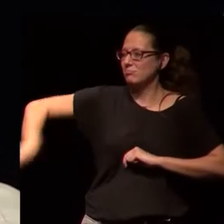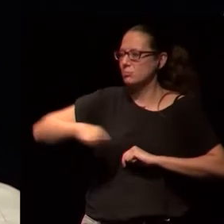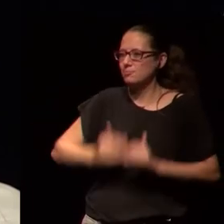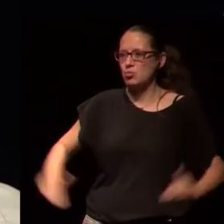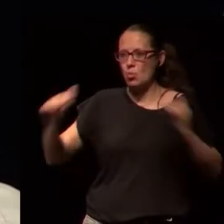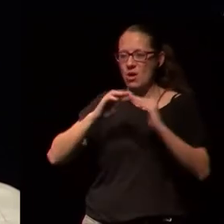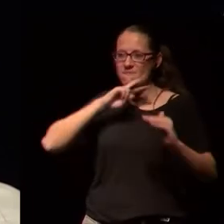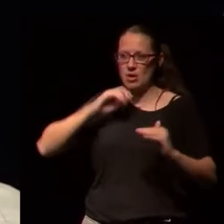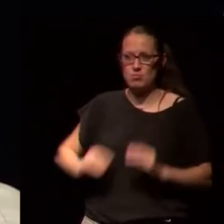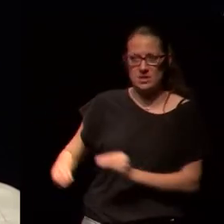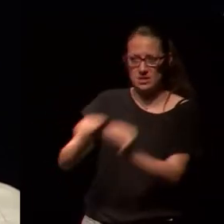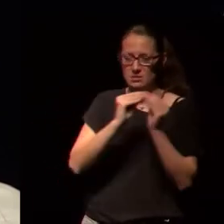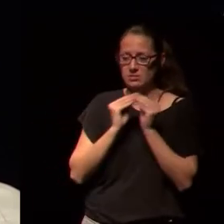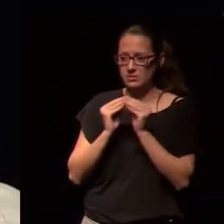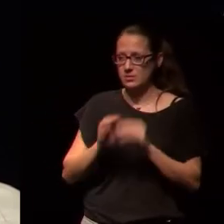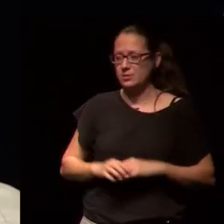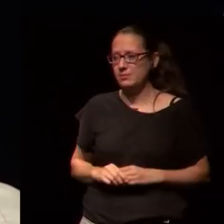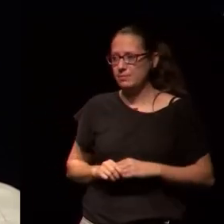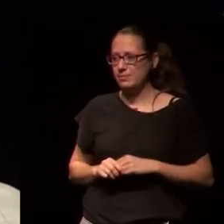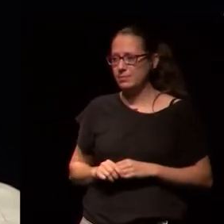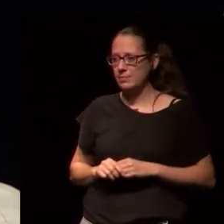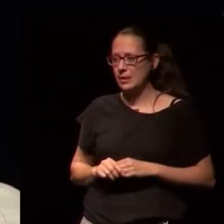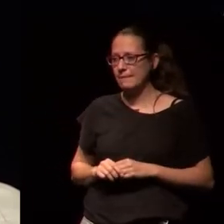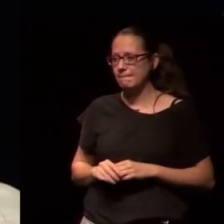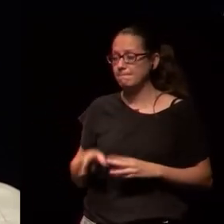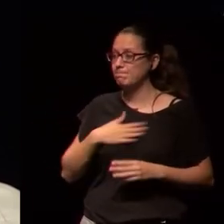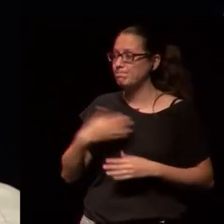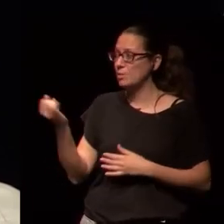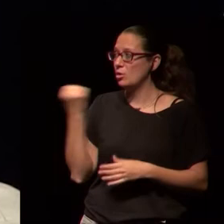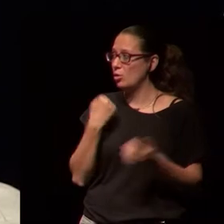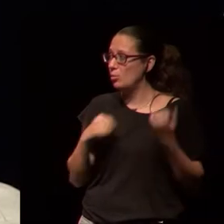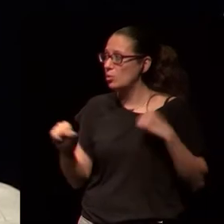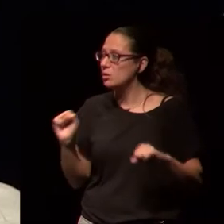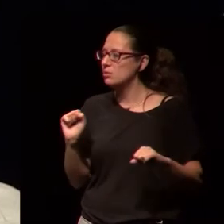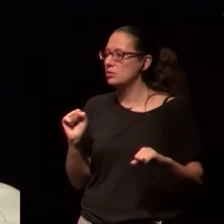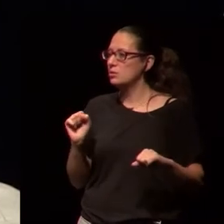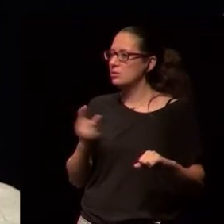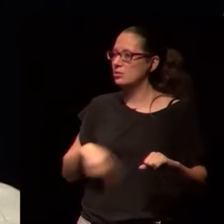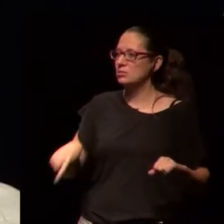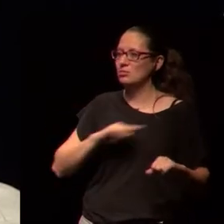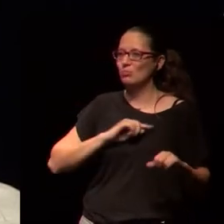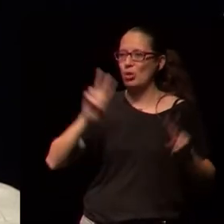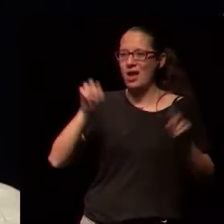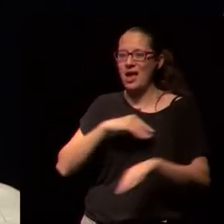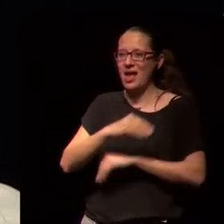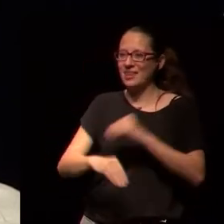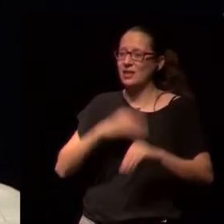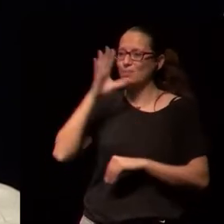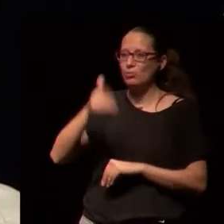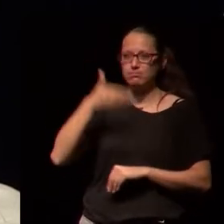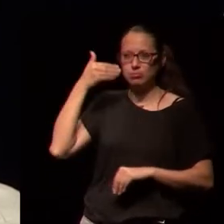valor. Y nuestro comportamiento, nuestro hacer con este privilegio de haber